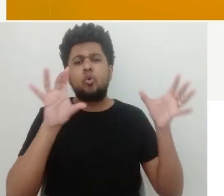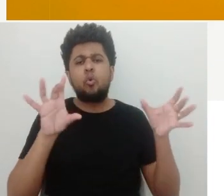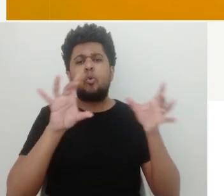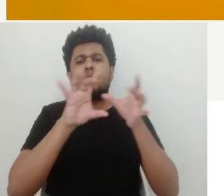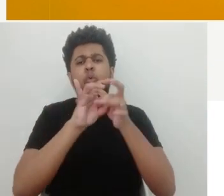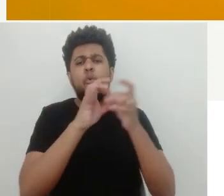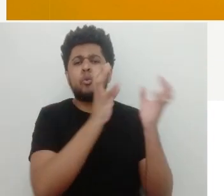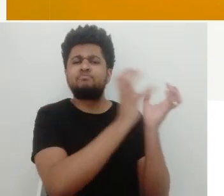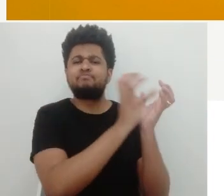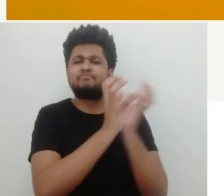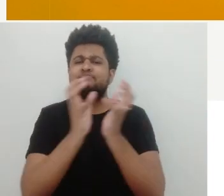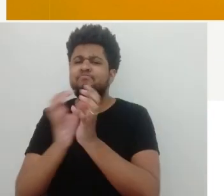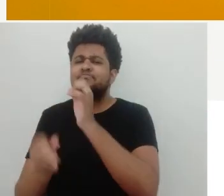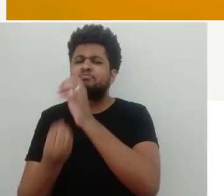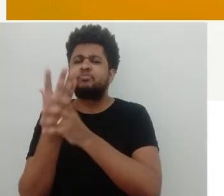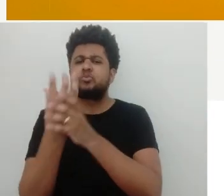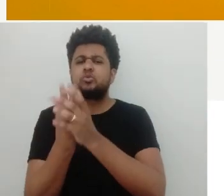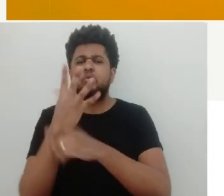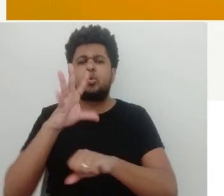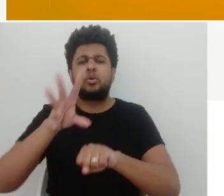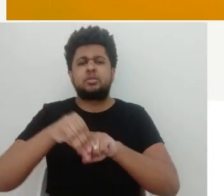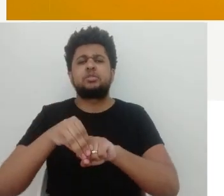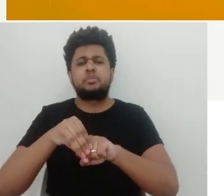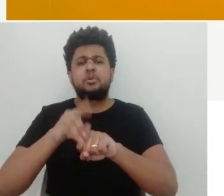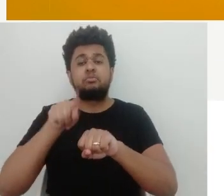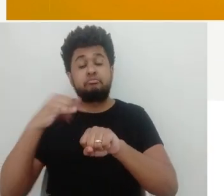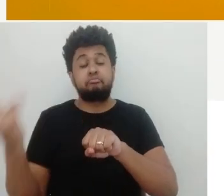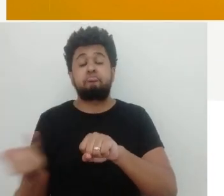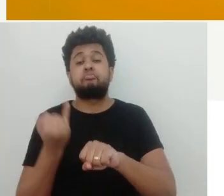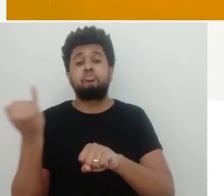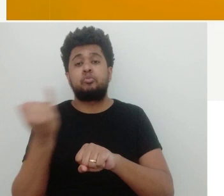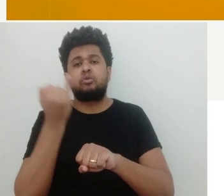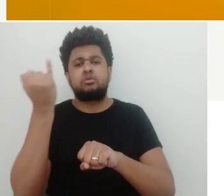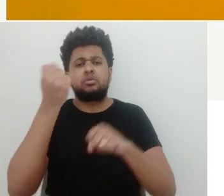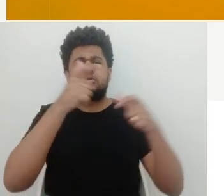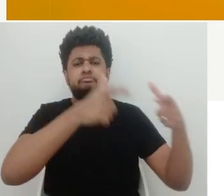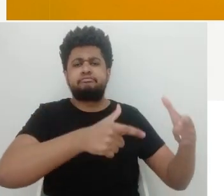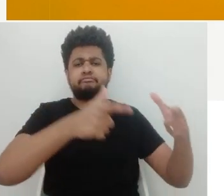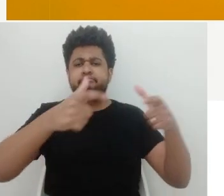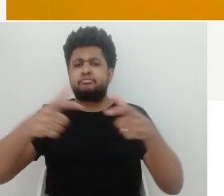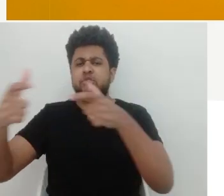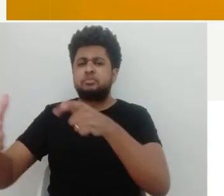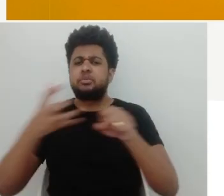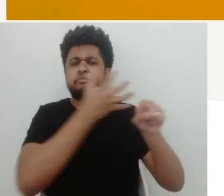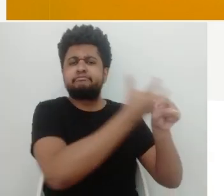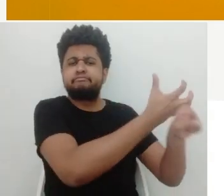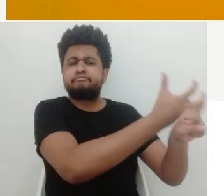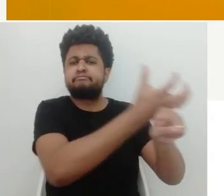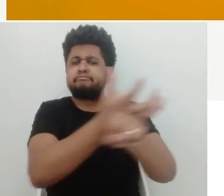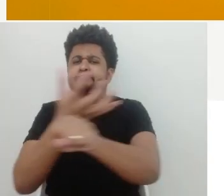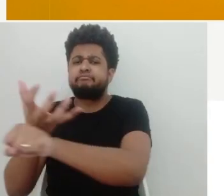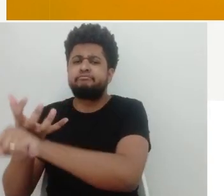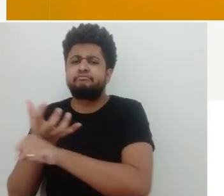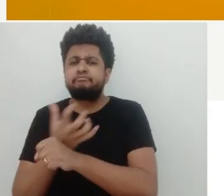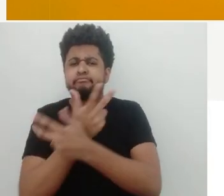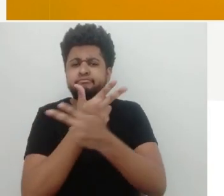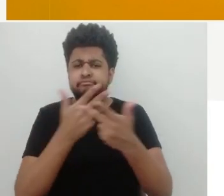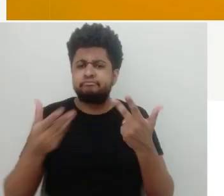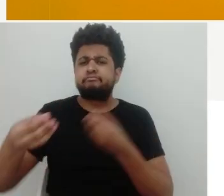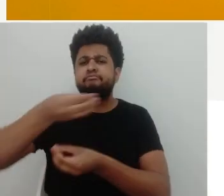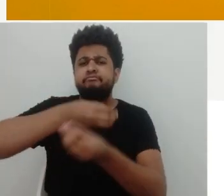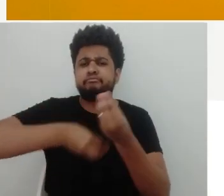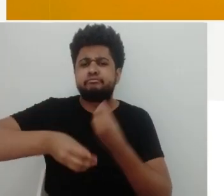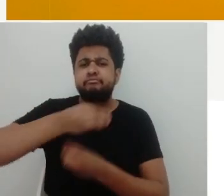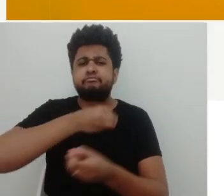en los espacios interdisciplinarios, es la noción de que el conocimiento no necesariamente lo produce, ¿verdad?, un